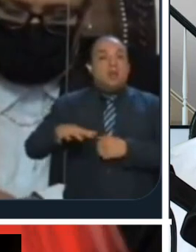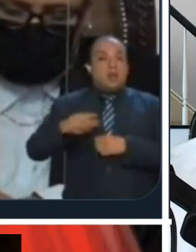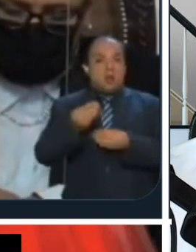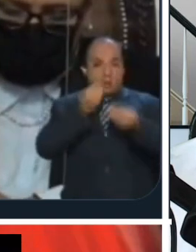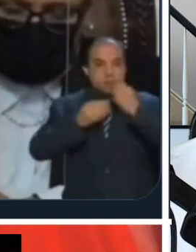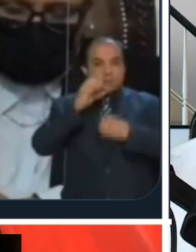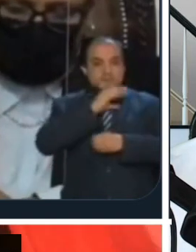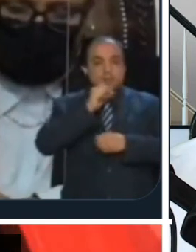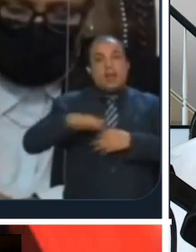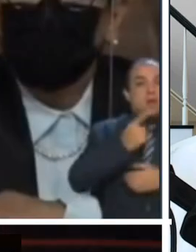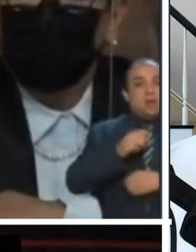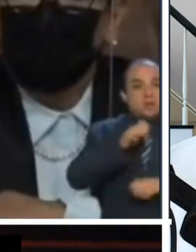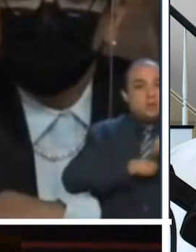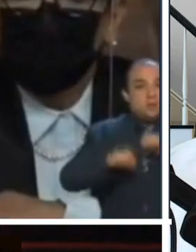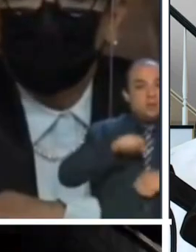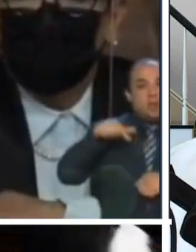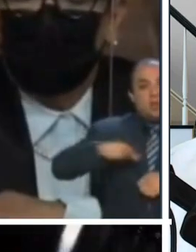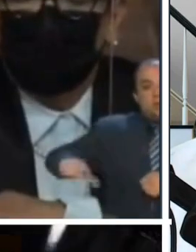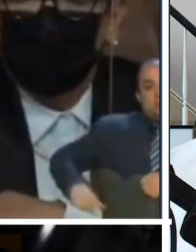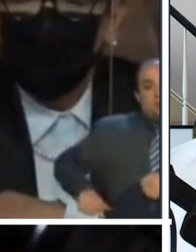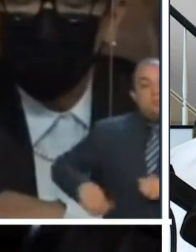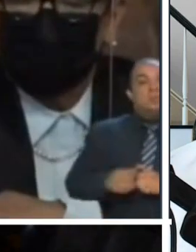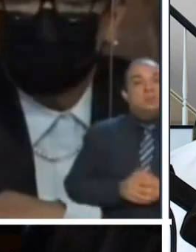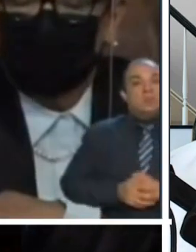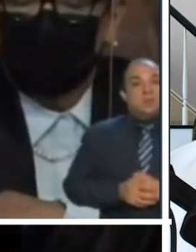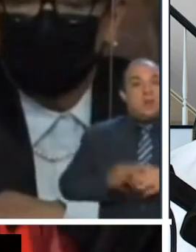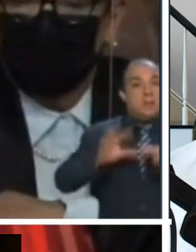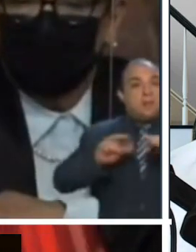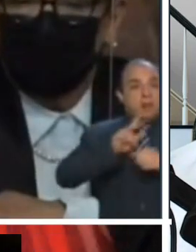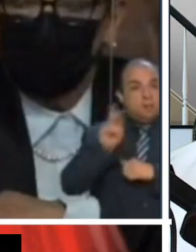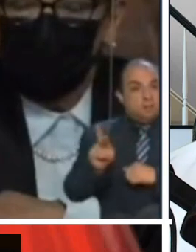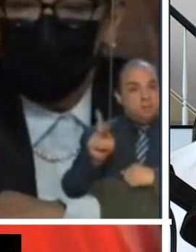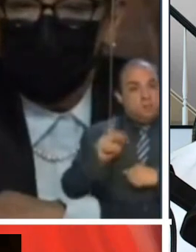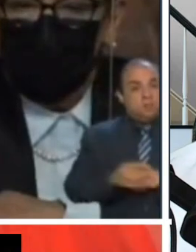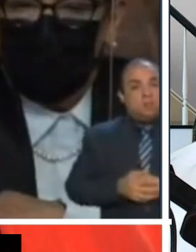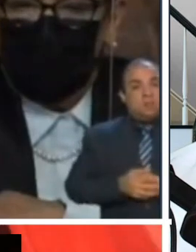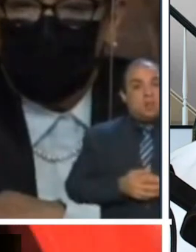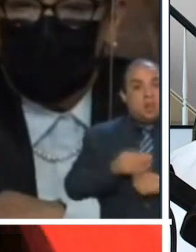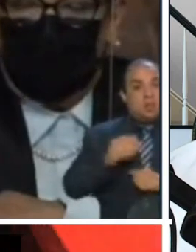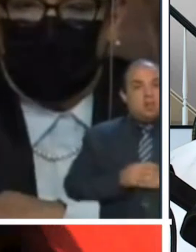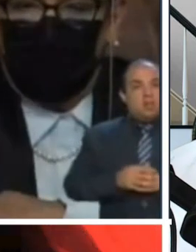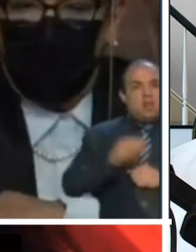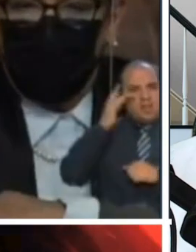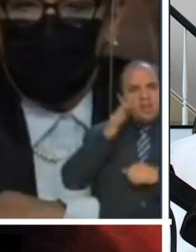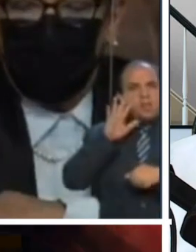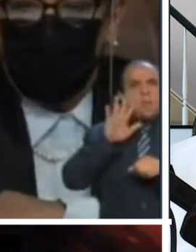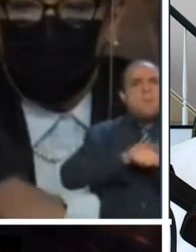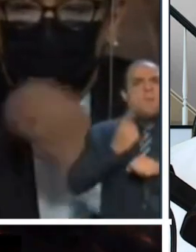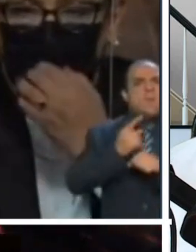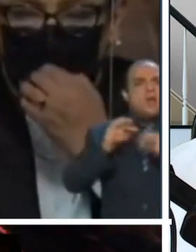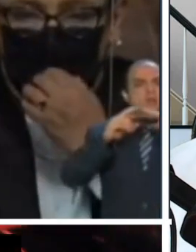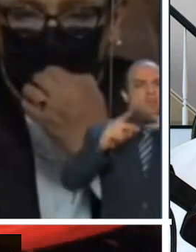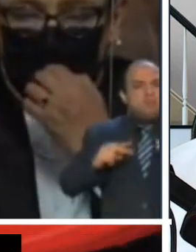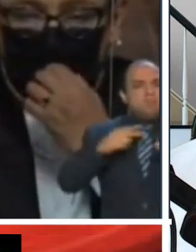de la Ciudad de México. Vamos a escuchar qué es lo que dijo sobre el accidente en la línea 12 del metro. La jefa